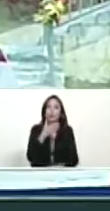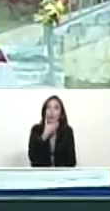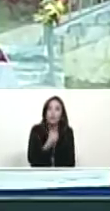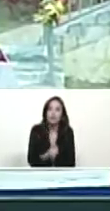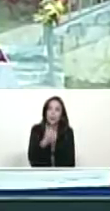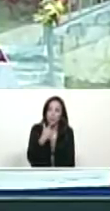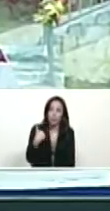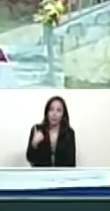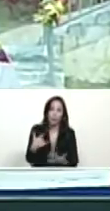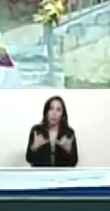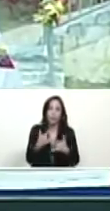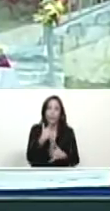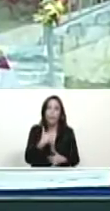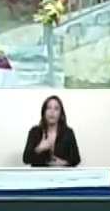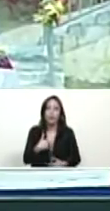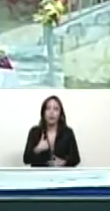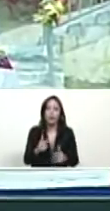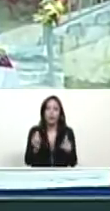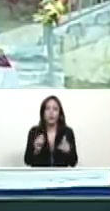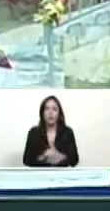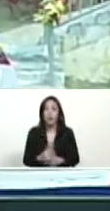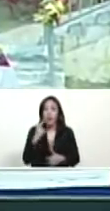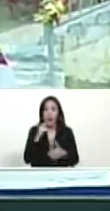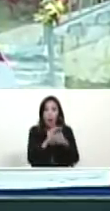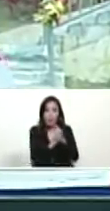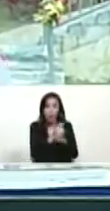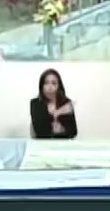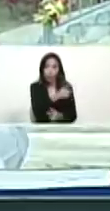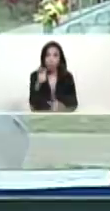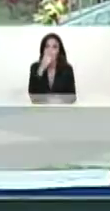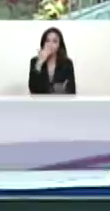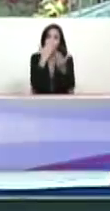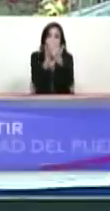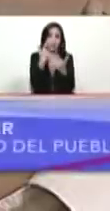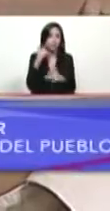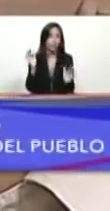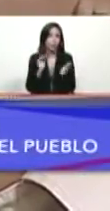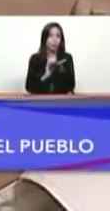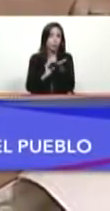Nicolás, compañeros, quedan al frente.